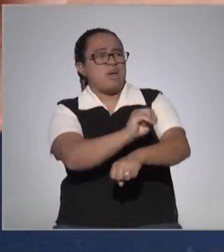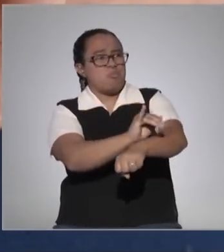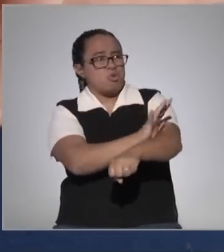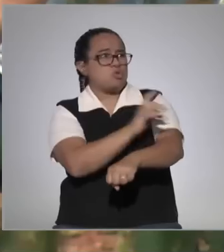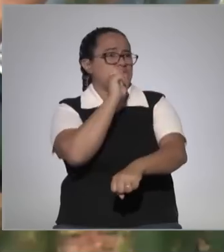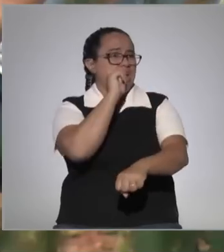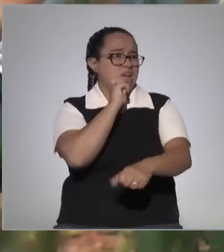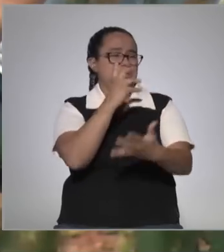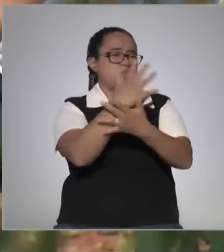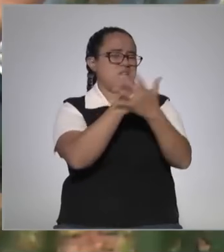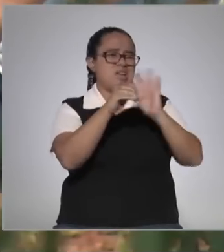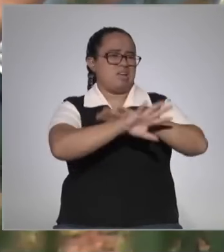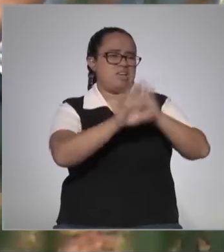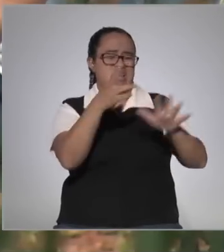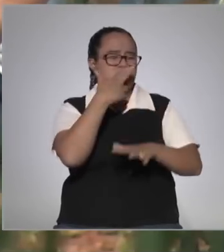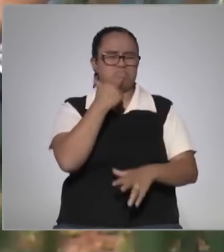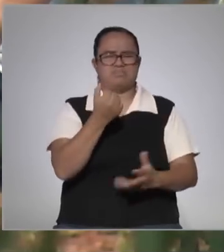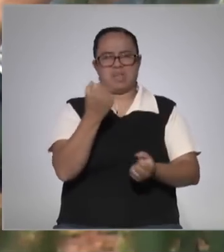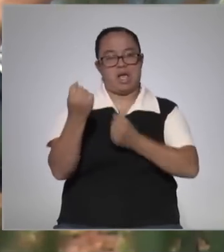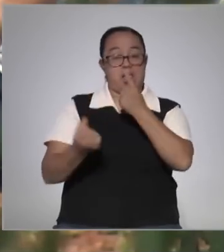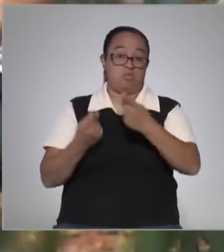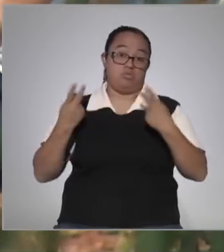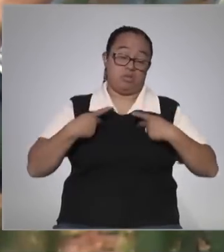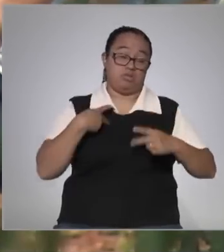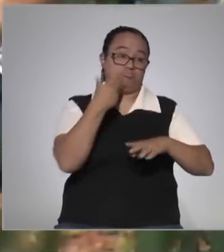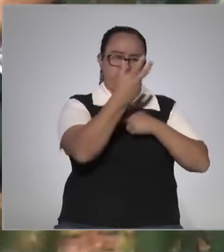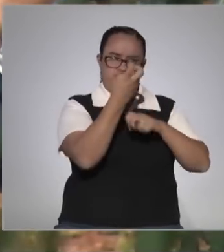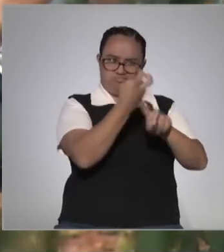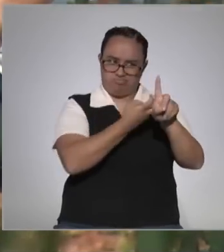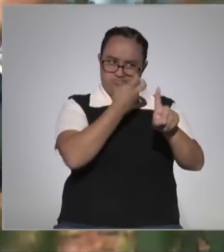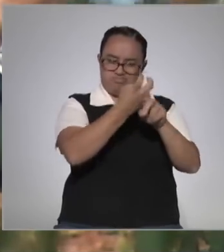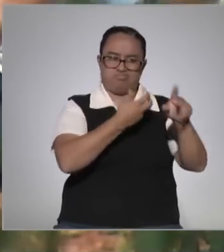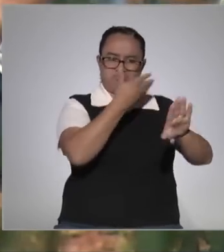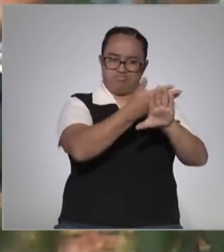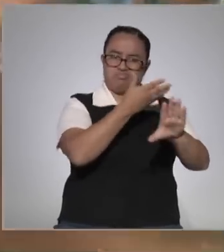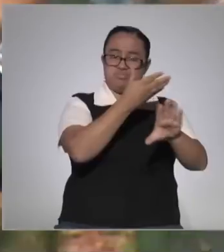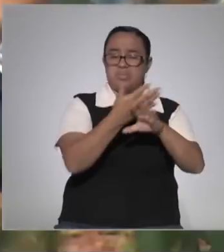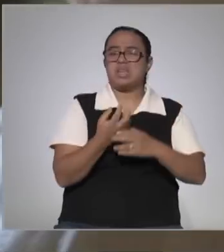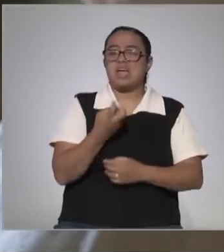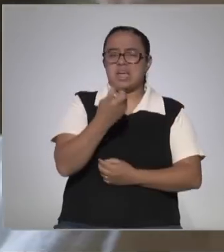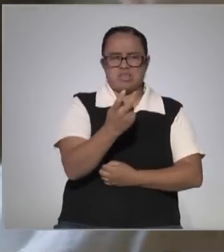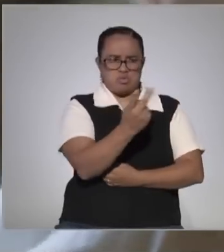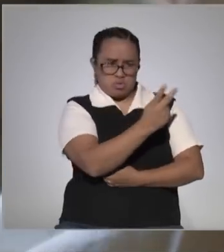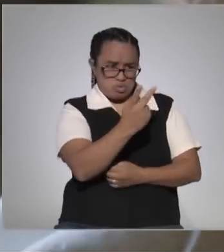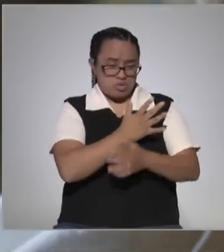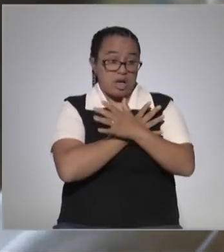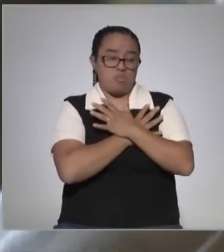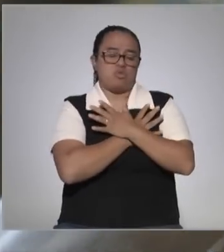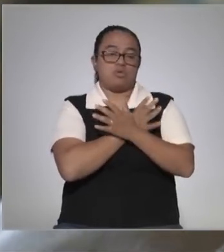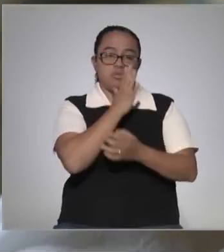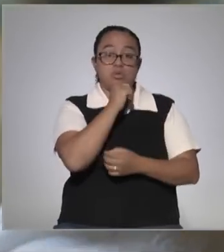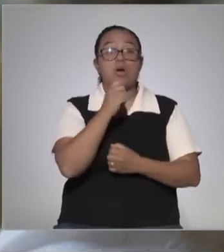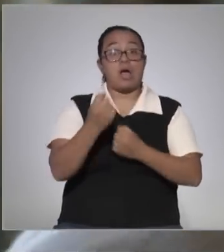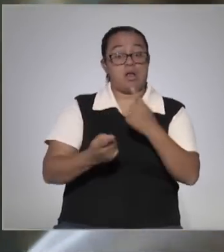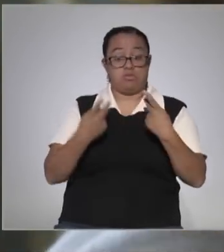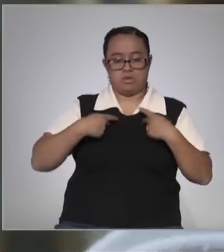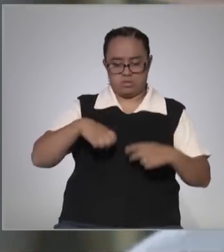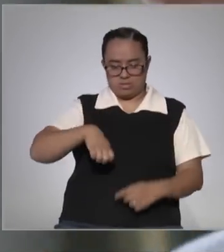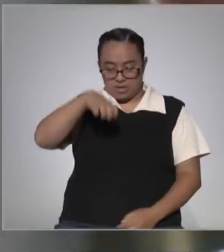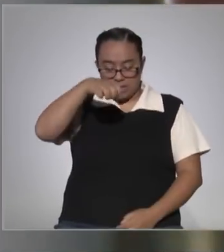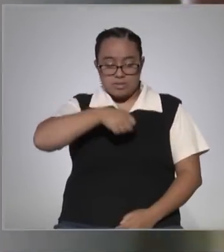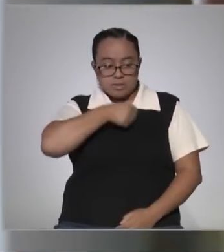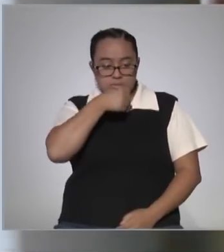emocional. Estos estigmas intentan devaluar las relaciones amorosas en esta etapa e impiden que los mayores